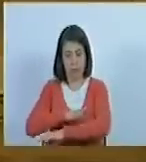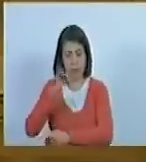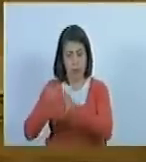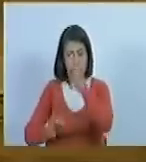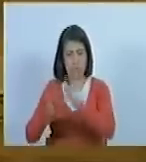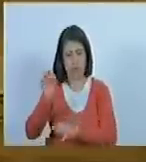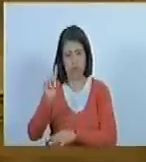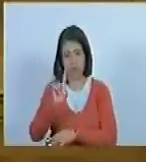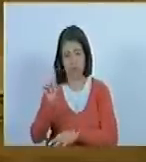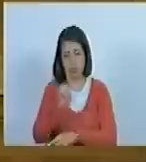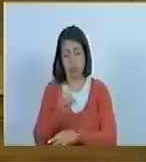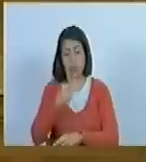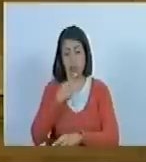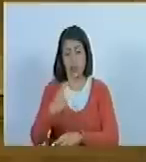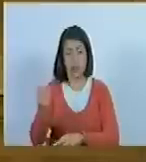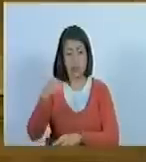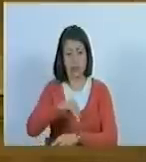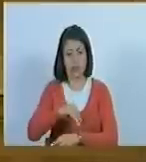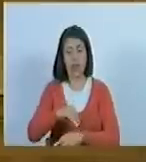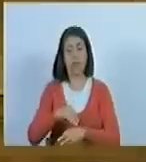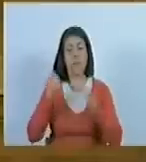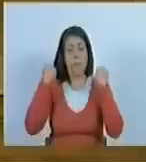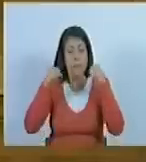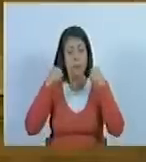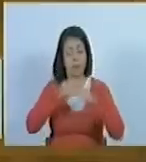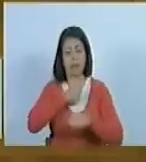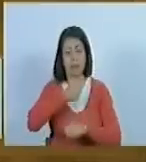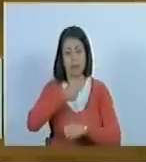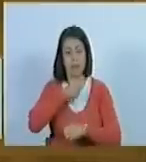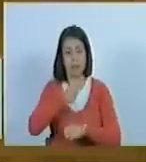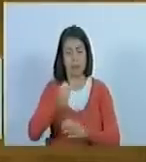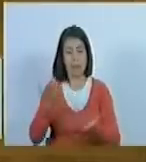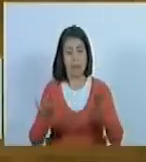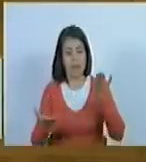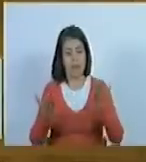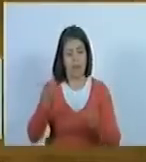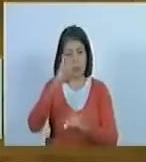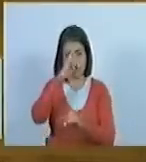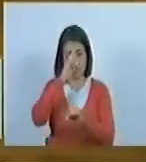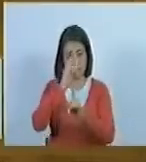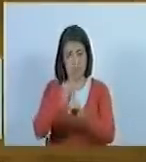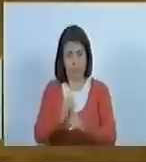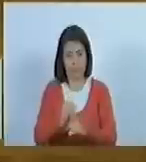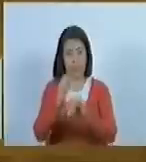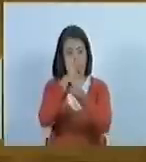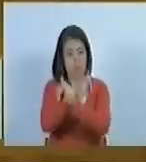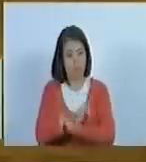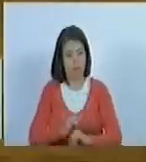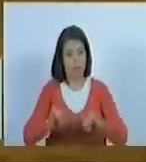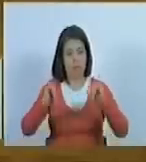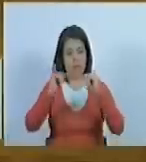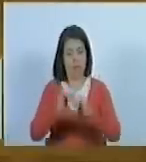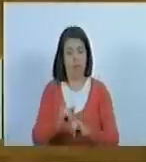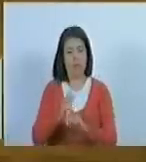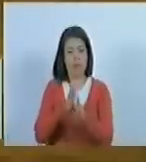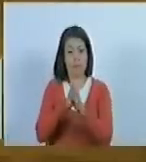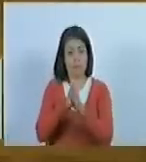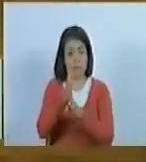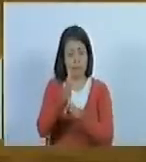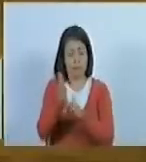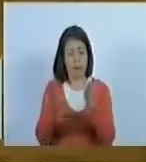injusticia. Destacan sobre el ejercicio del periodismo elementos como la imparcialidad, la objetividad, la independencia, la